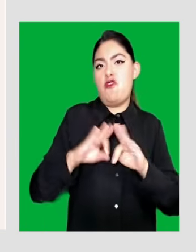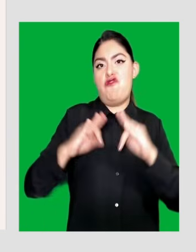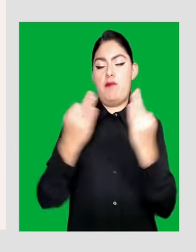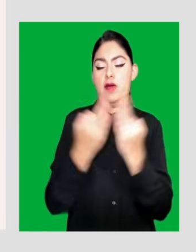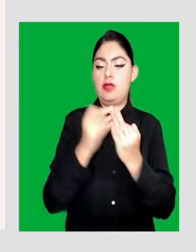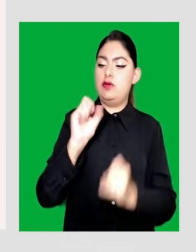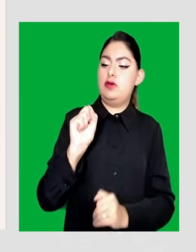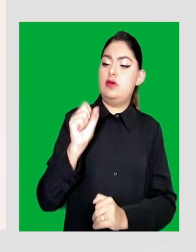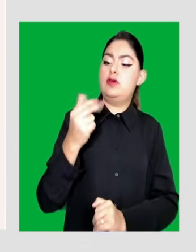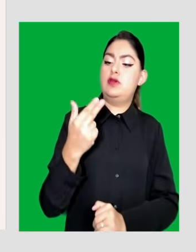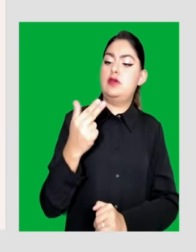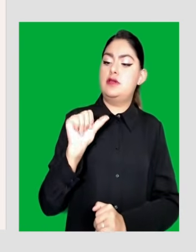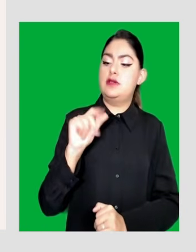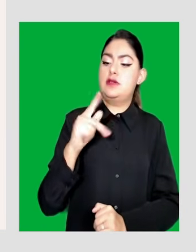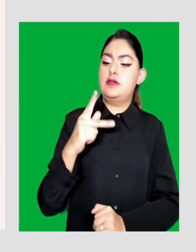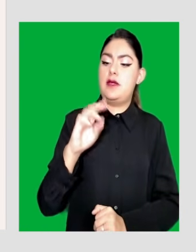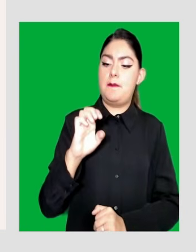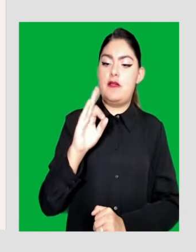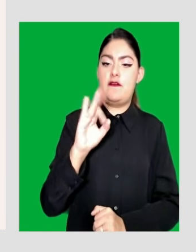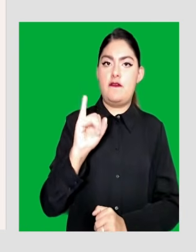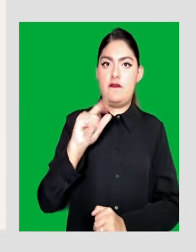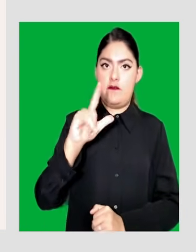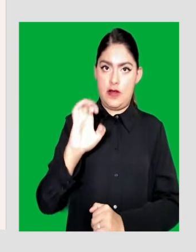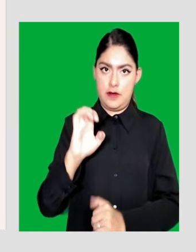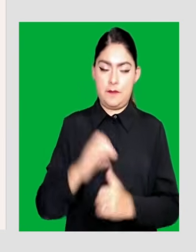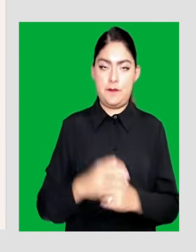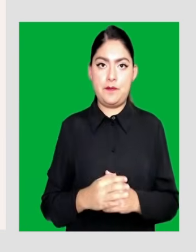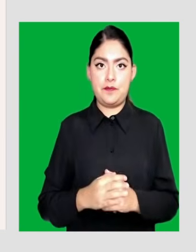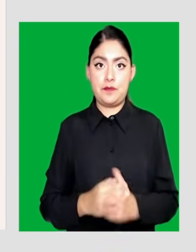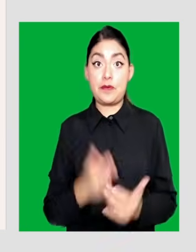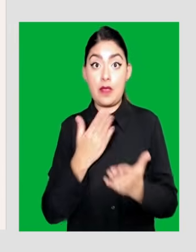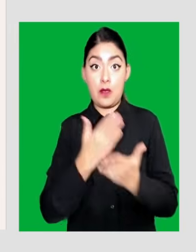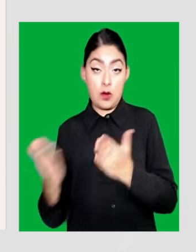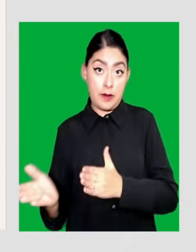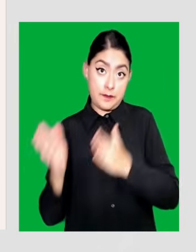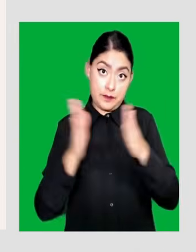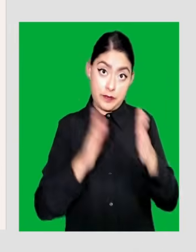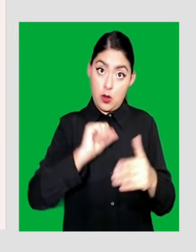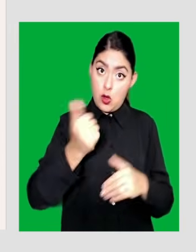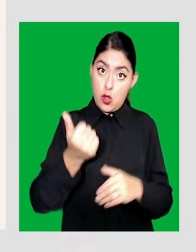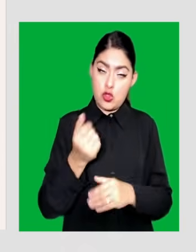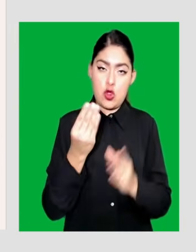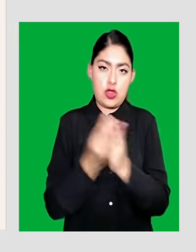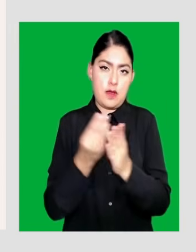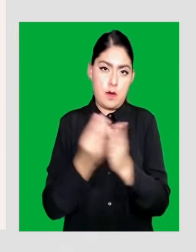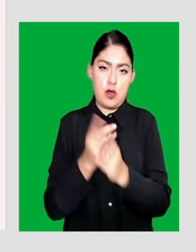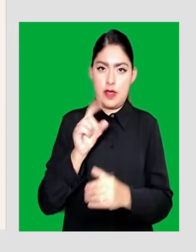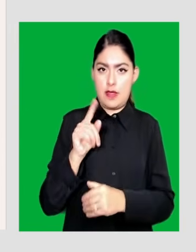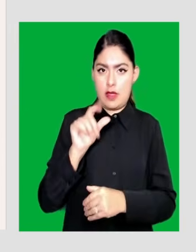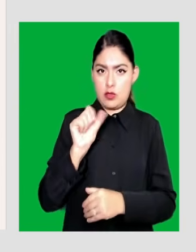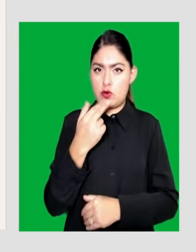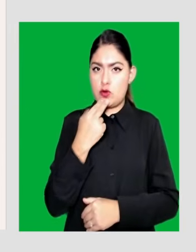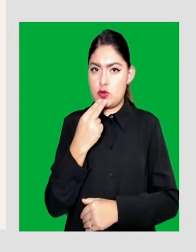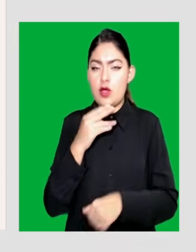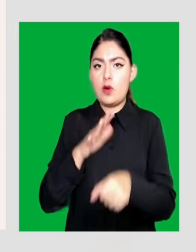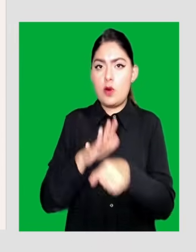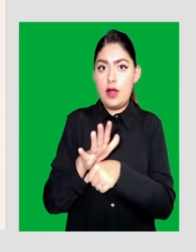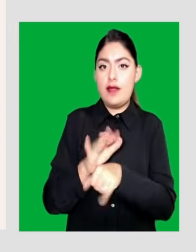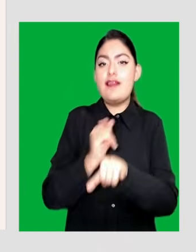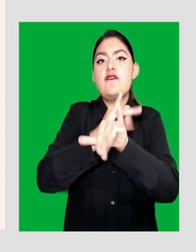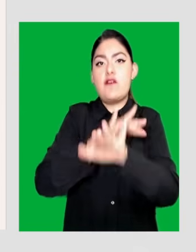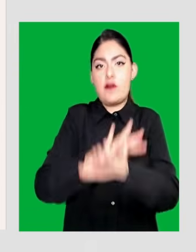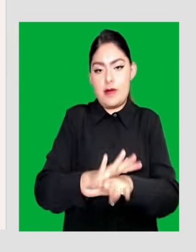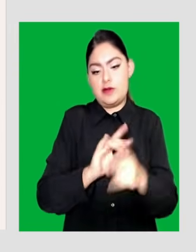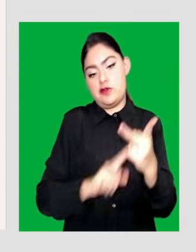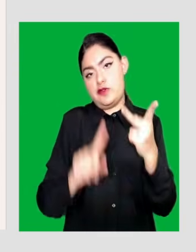GeoPackage, ya que ofrecen mejores funcionalidades y mantienen la integridad de los datos de manera más eficiente. Sin embargo, la mayoría de los datos